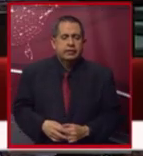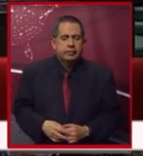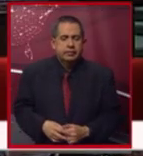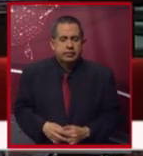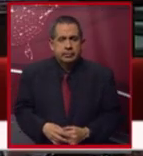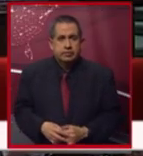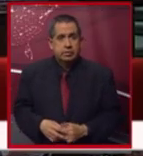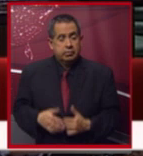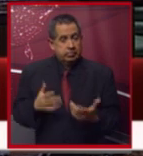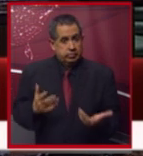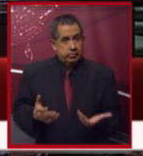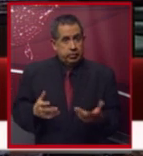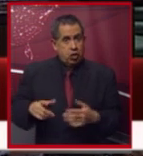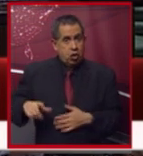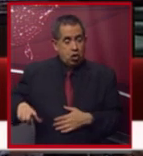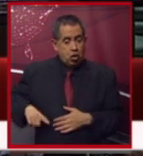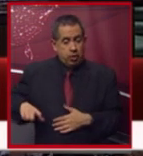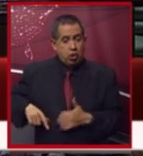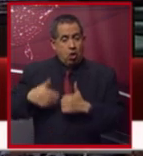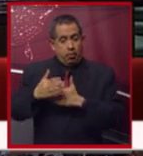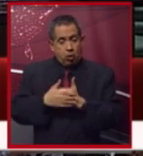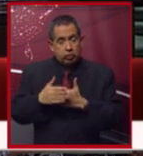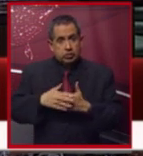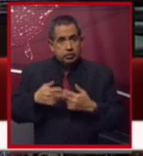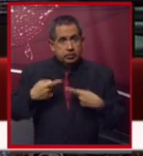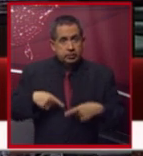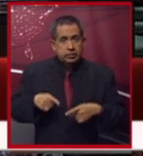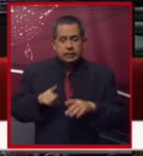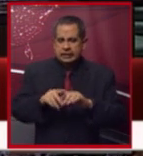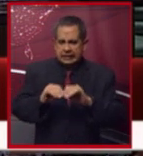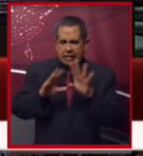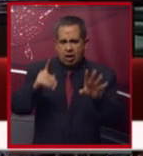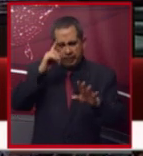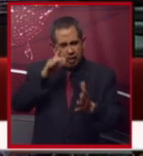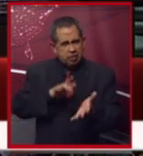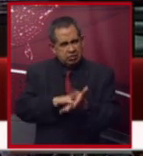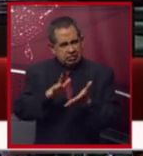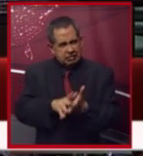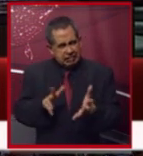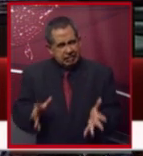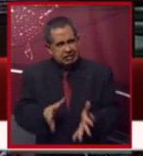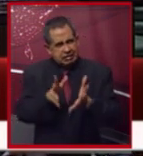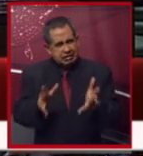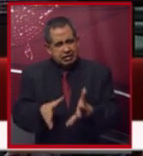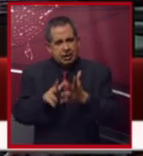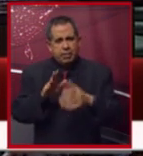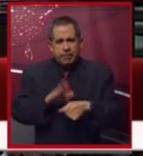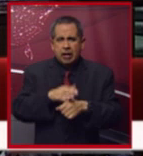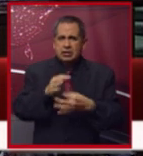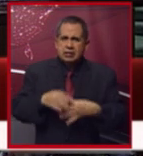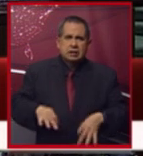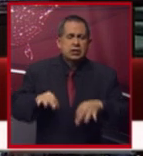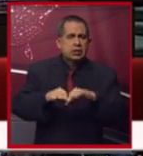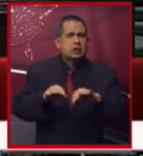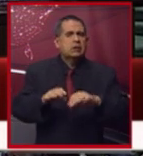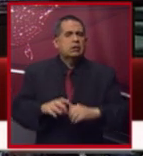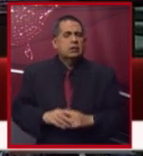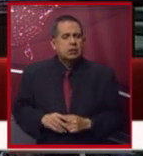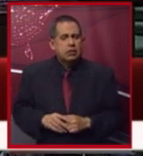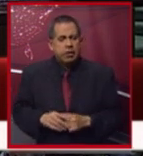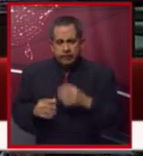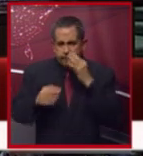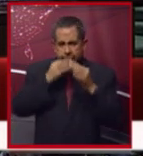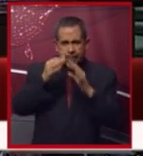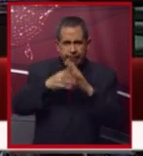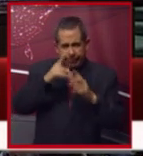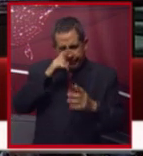Por ser el orden de gobierno más próximo a la ciudadanía, es clave para impulsar un desarrollo efectivo, inclusivo, sostenible, pero también